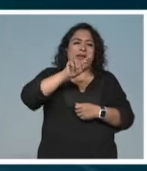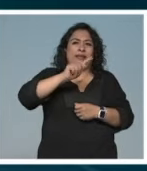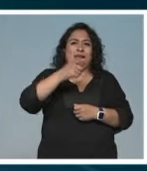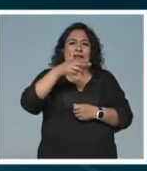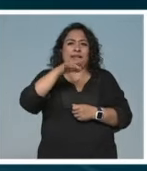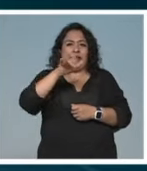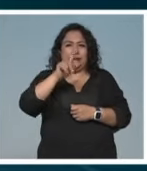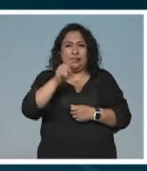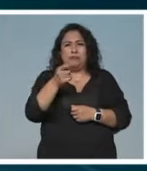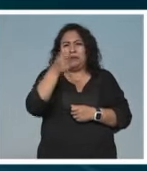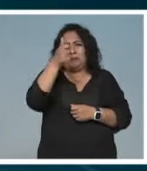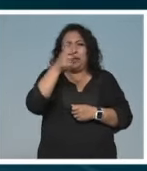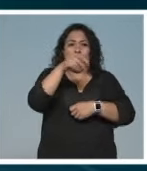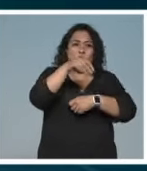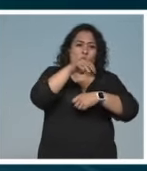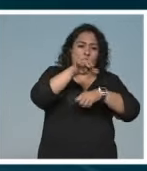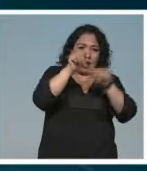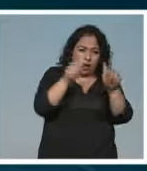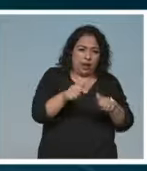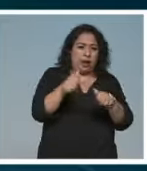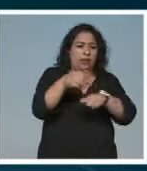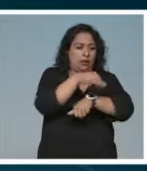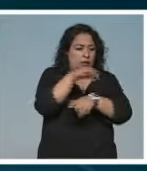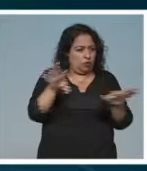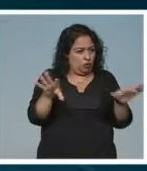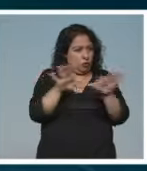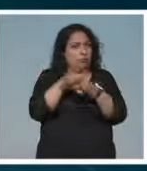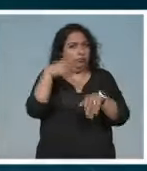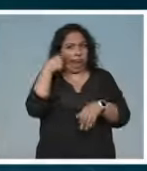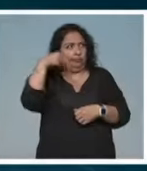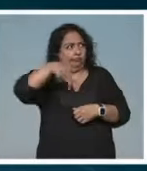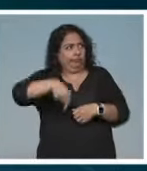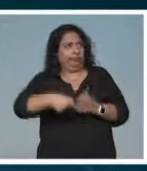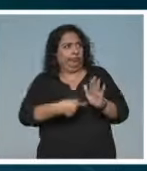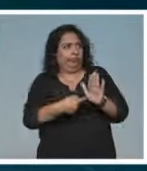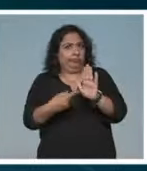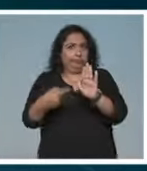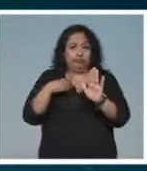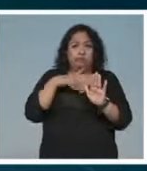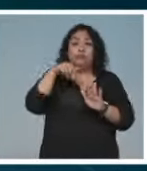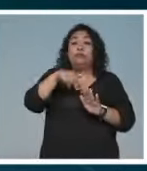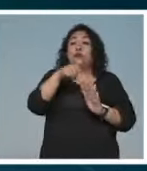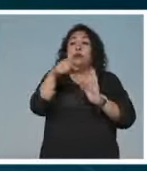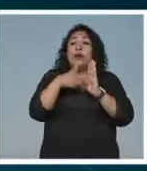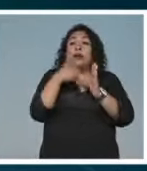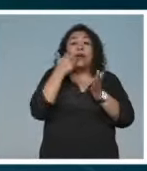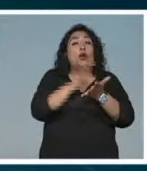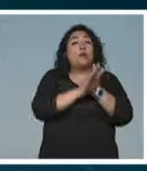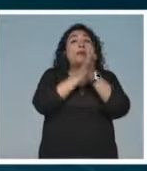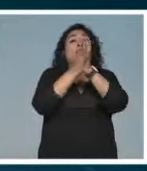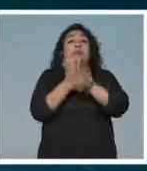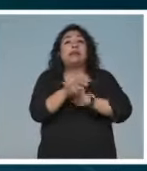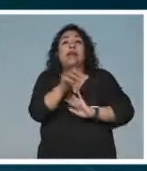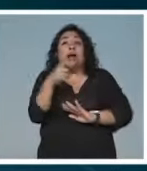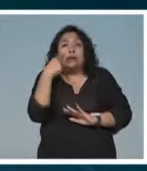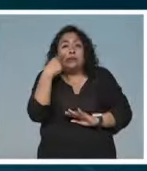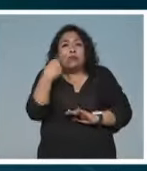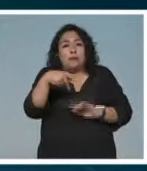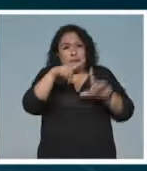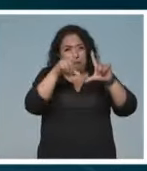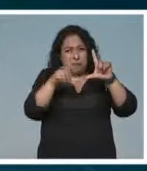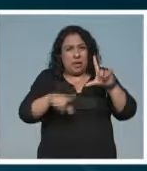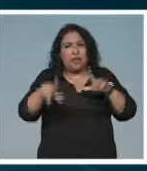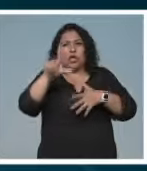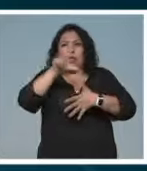principio, el arte y la arquitectura y su relación están aquí presentes. Este recinto buscará convertirse en un referente en México y